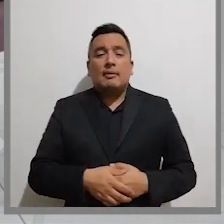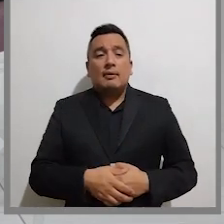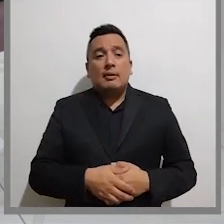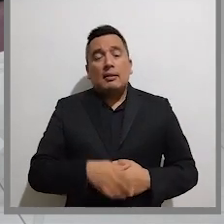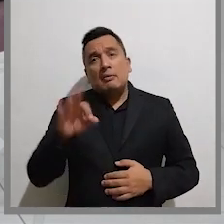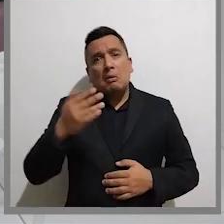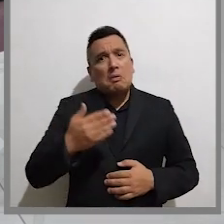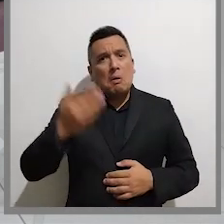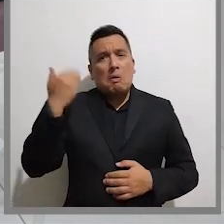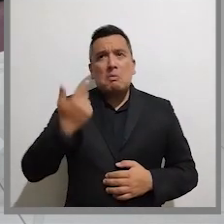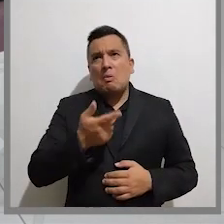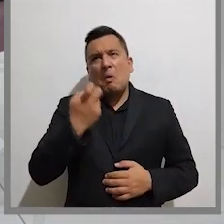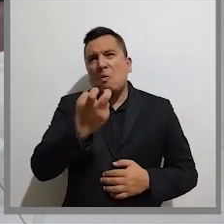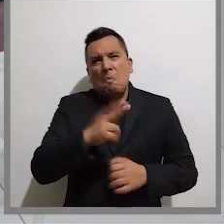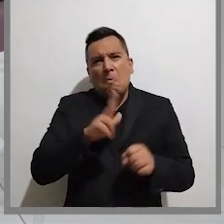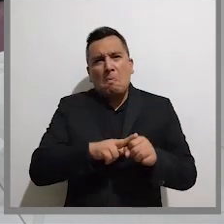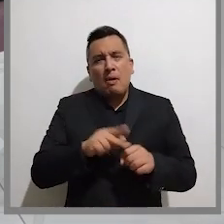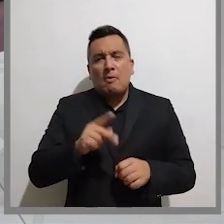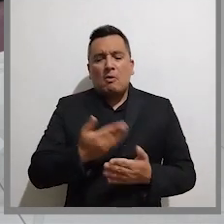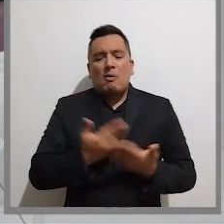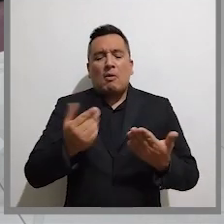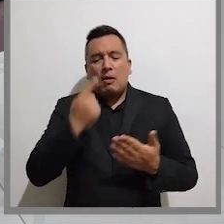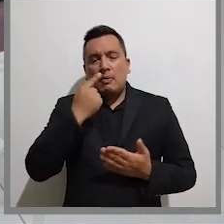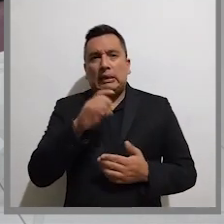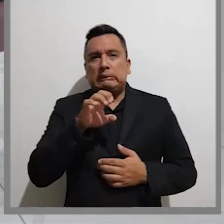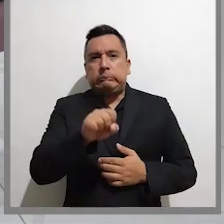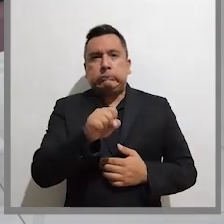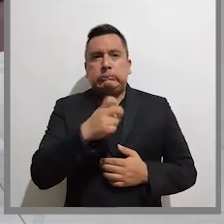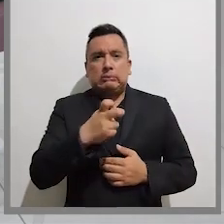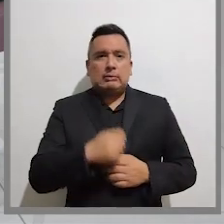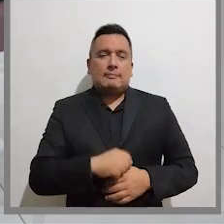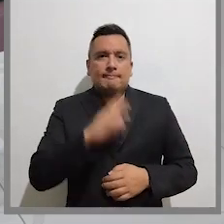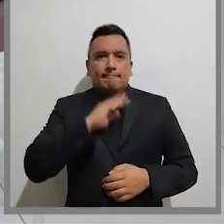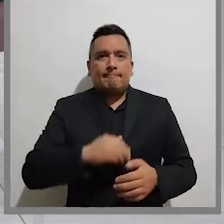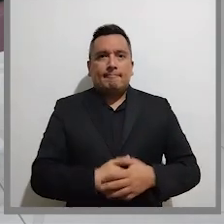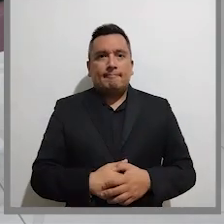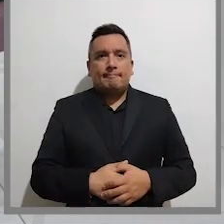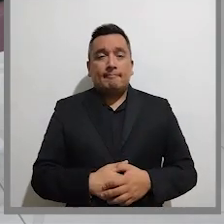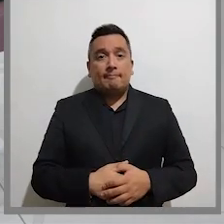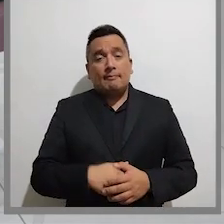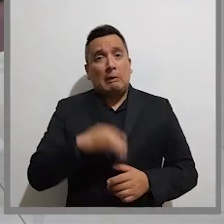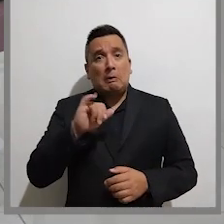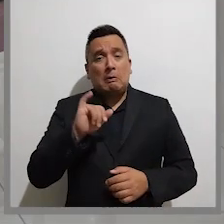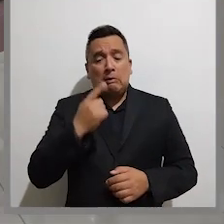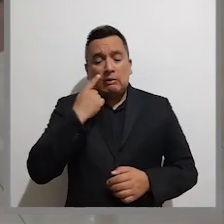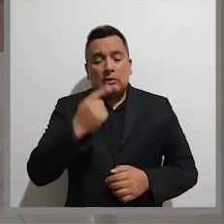que antes pudiera haber parecido una costumbre. Pero ya hay programas y ya hay series que hablan al respecto. Fíjate